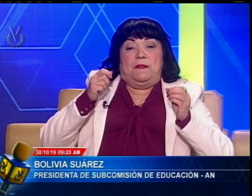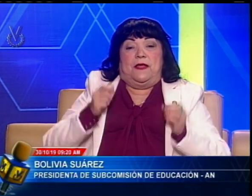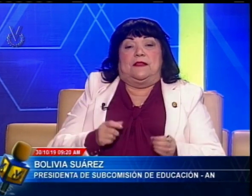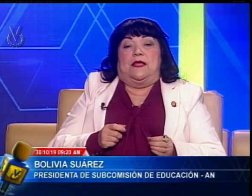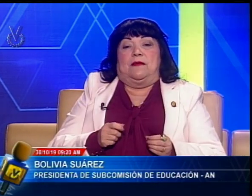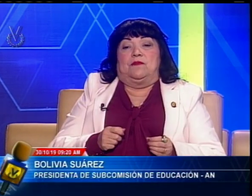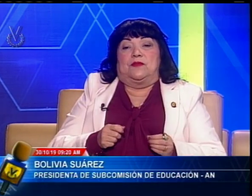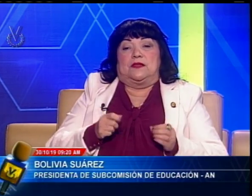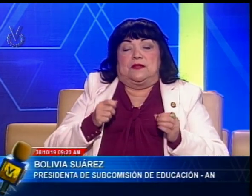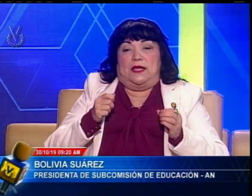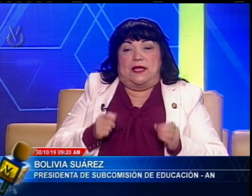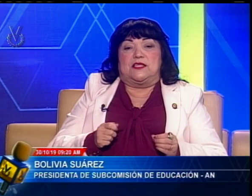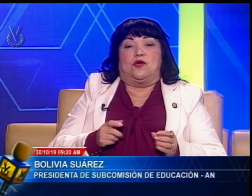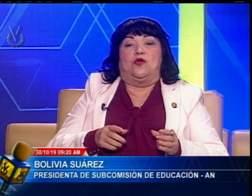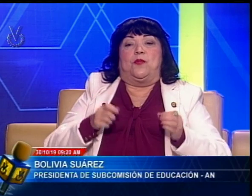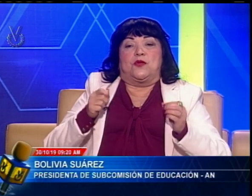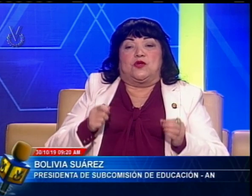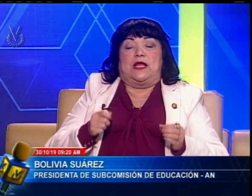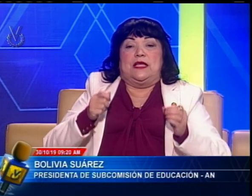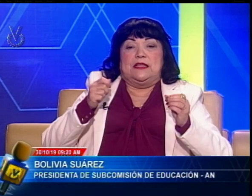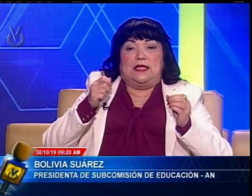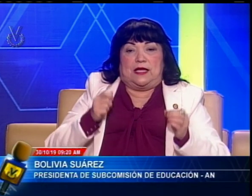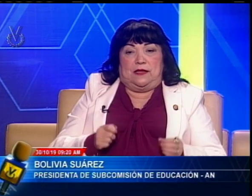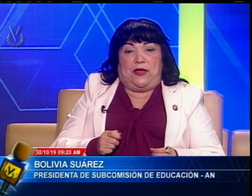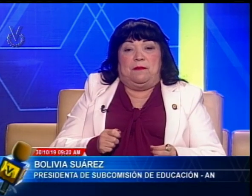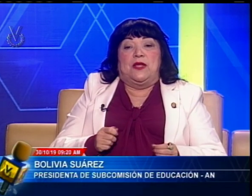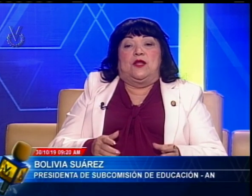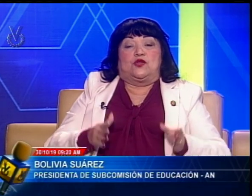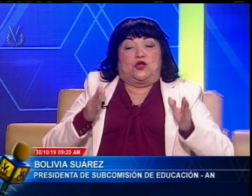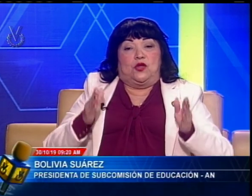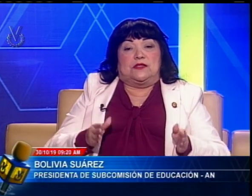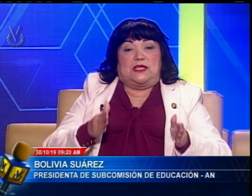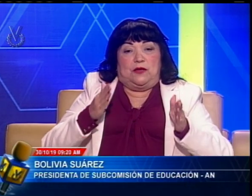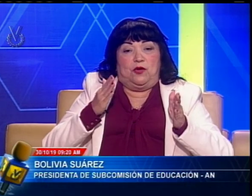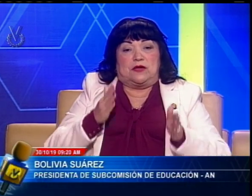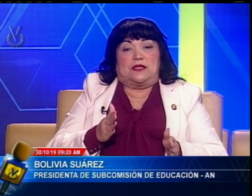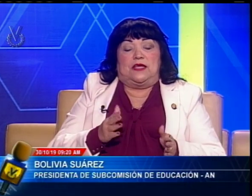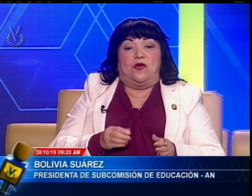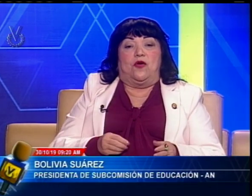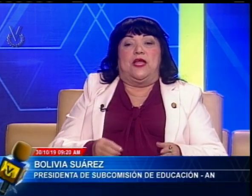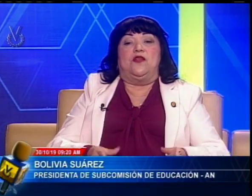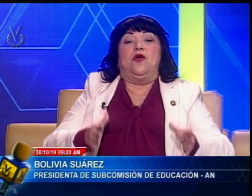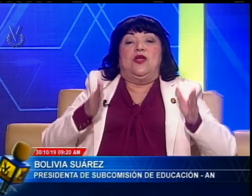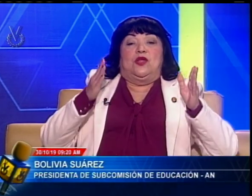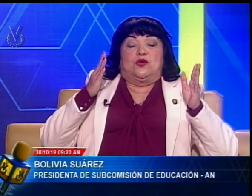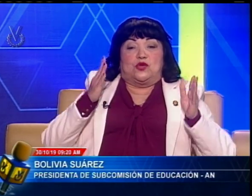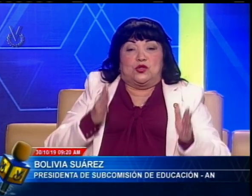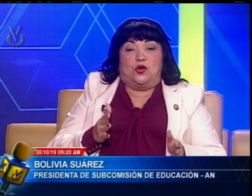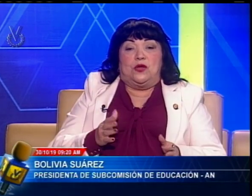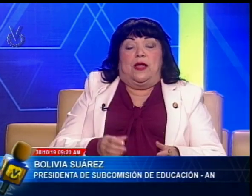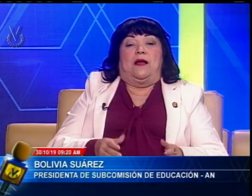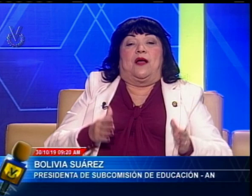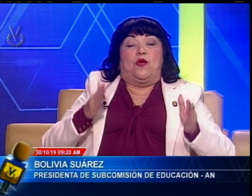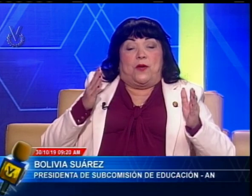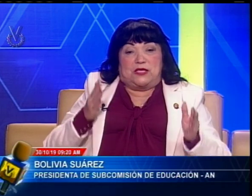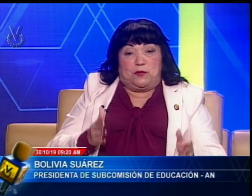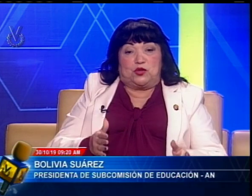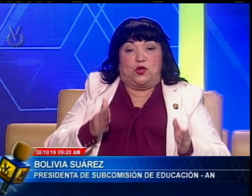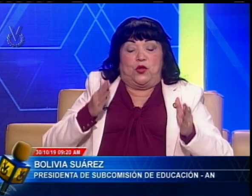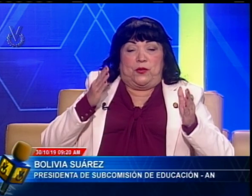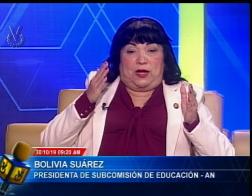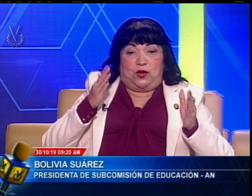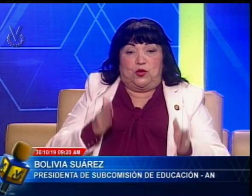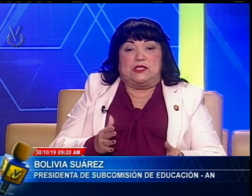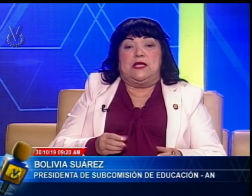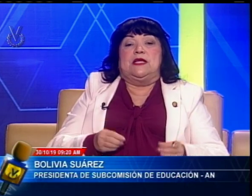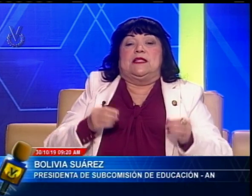profesionales de éxito, unos profesionales de calidad. Nosotros seguimos resteados con ellos, nosotros acompañamos